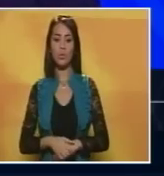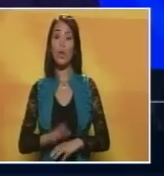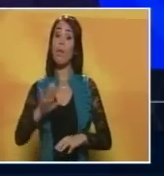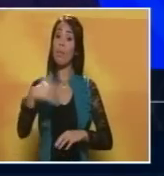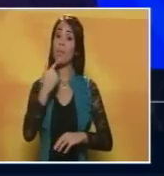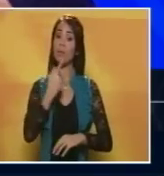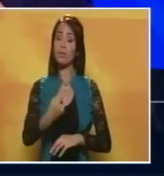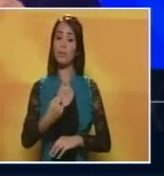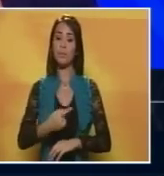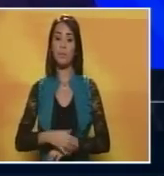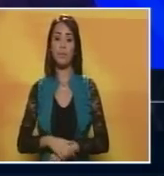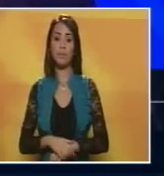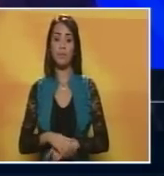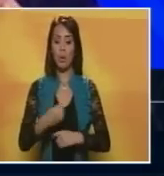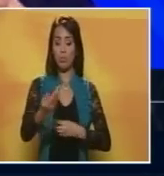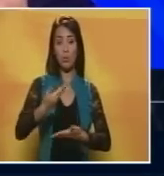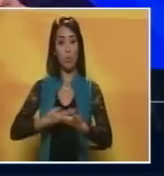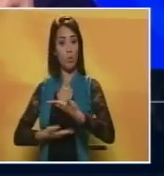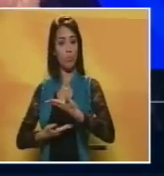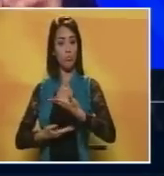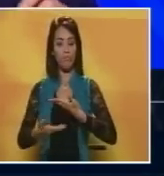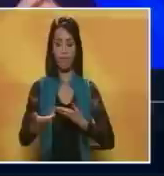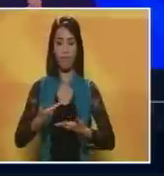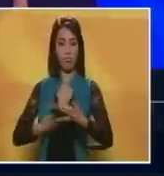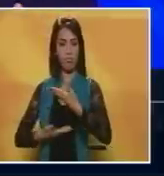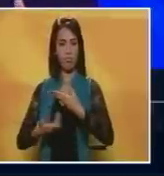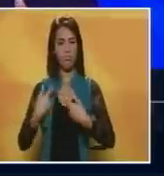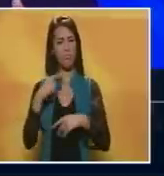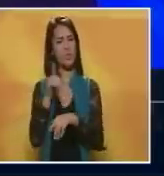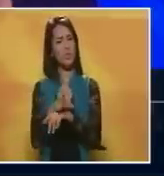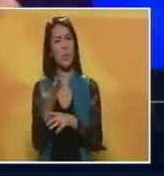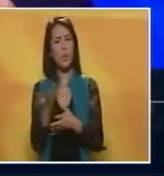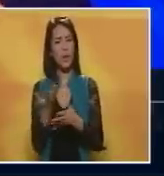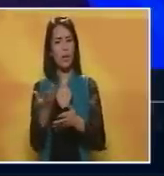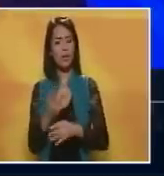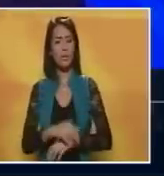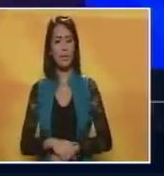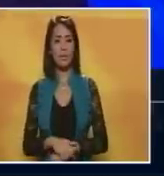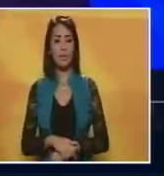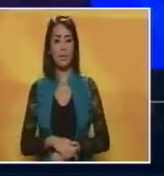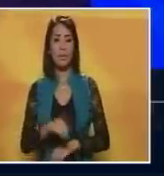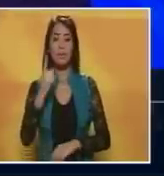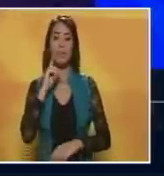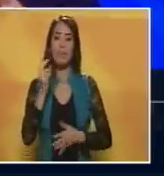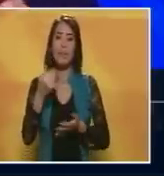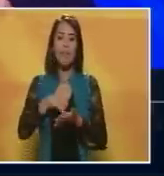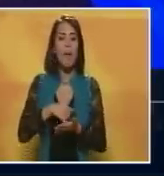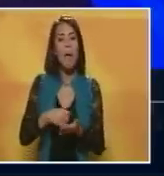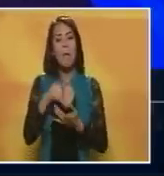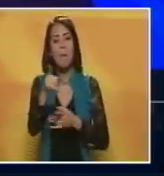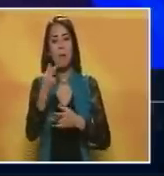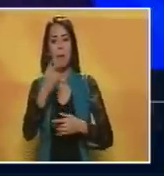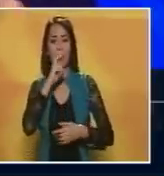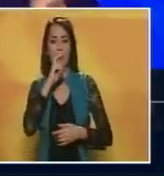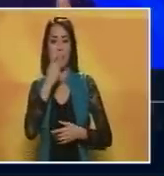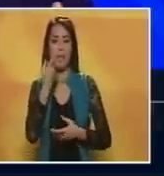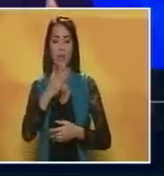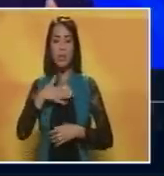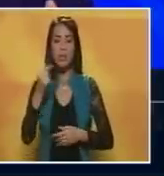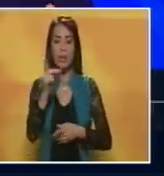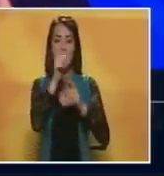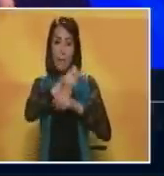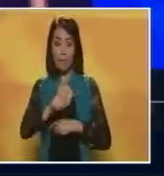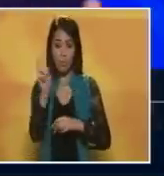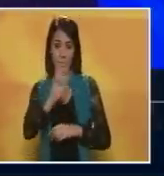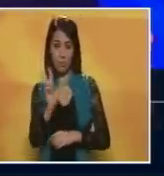después te digo están dudando esa condición de humillación esa condición de minusvalía la que maduro pretende colocar a los